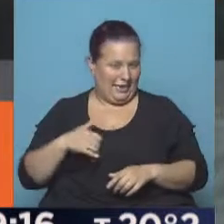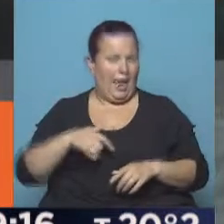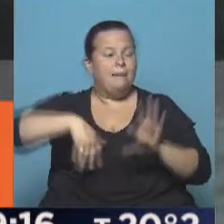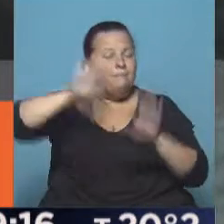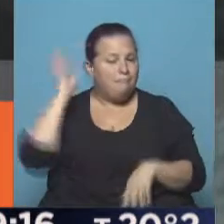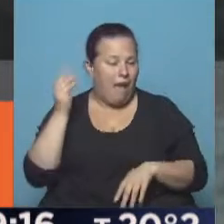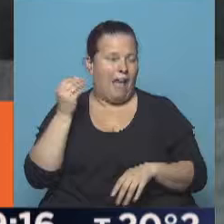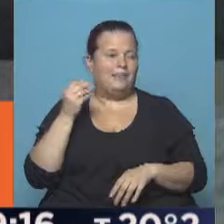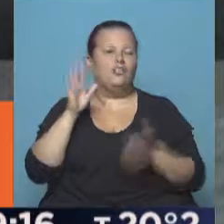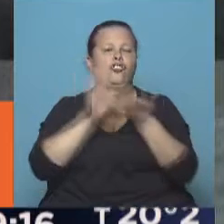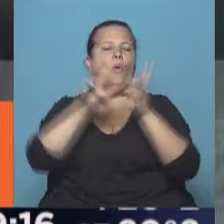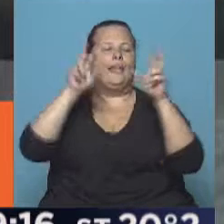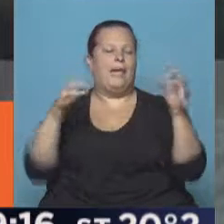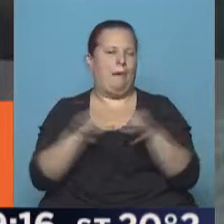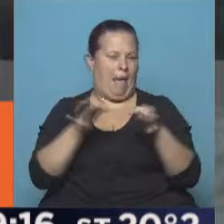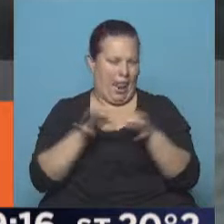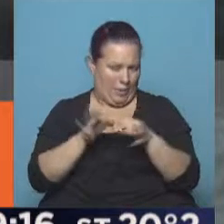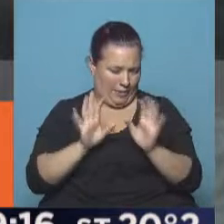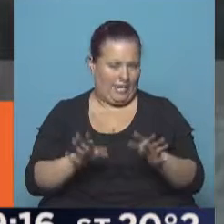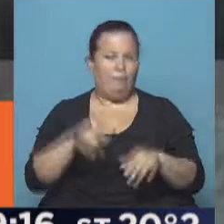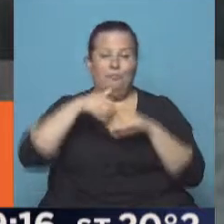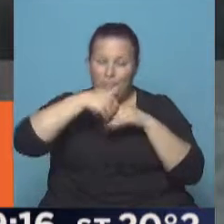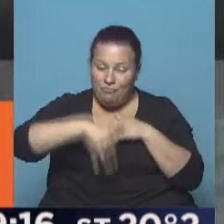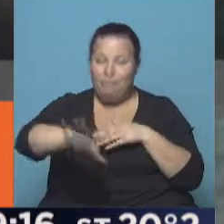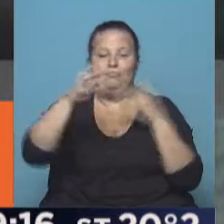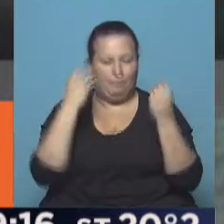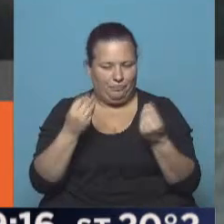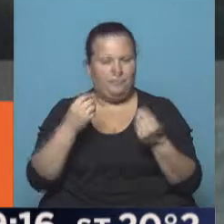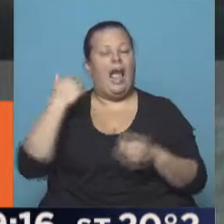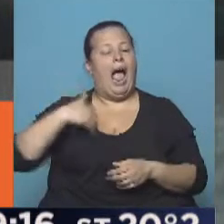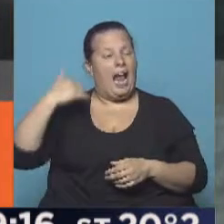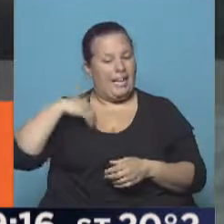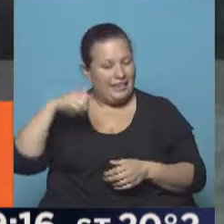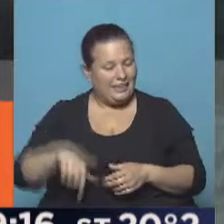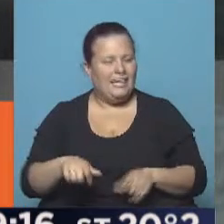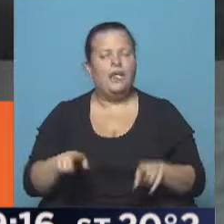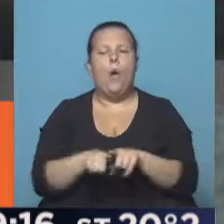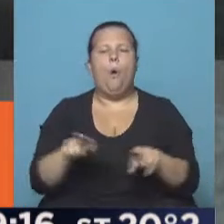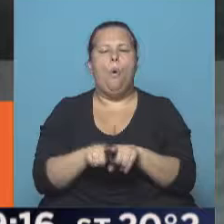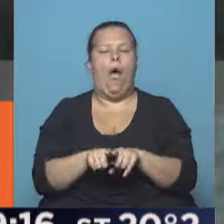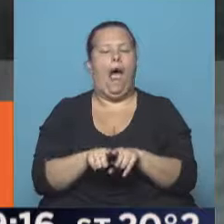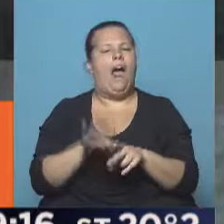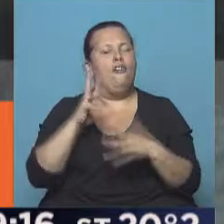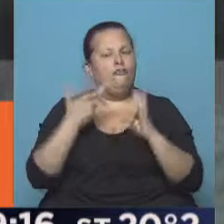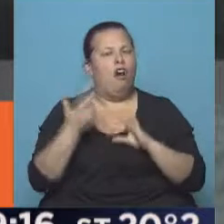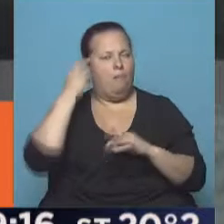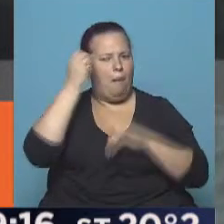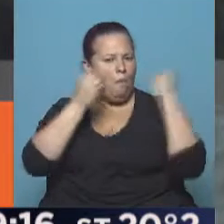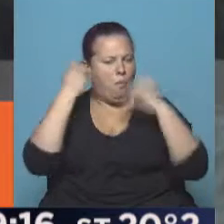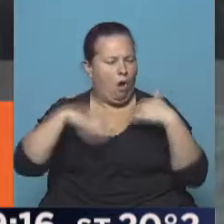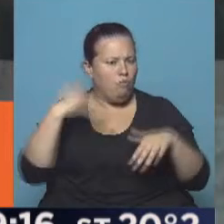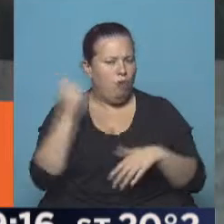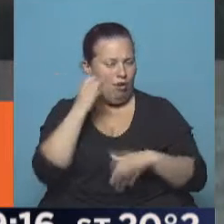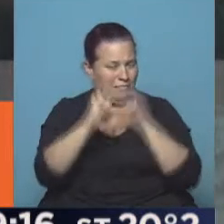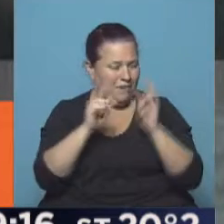particular la cuestión de las islas malvinas de ahí que para la argentina es un motivo de especial preocupación como